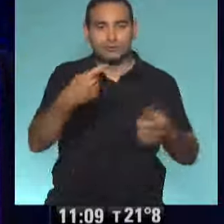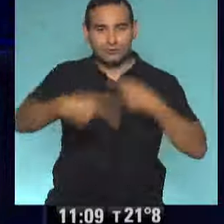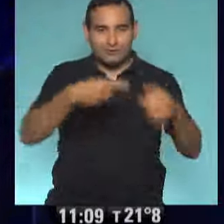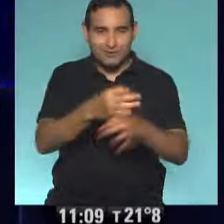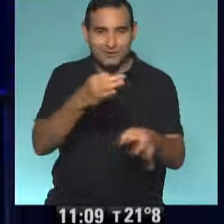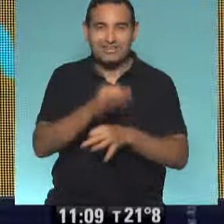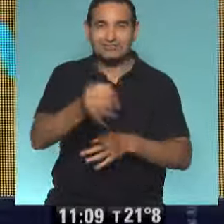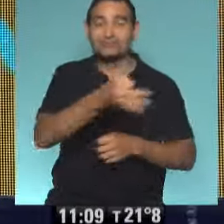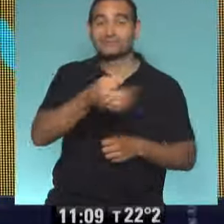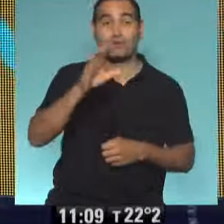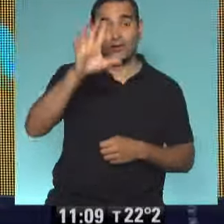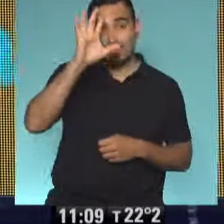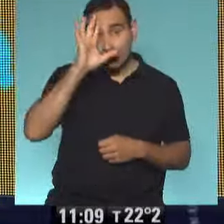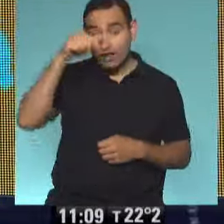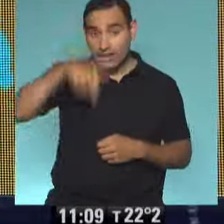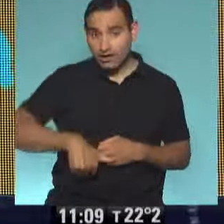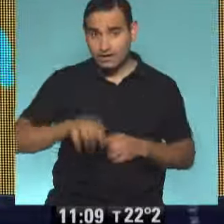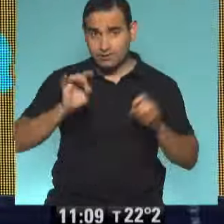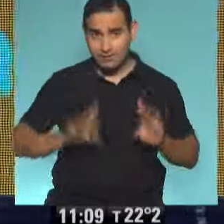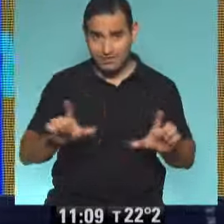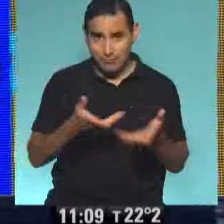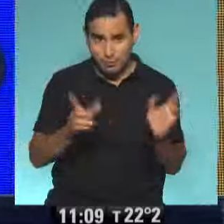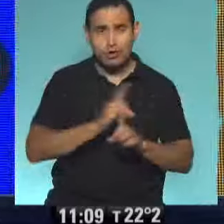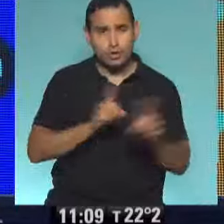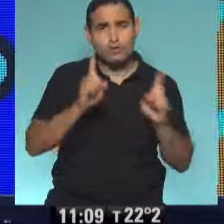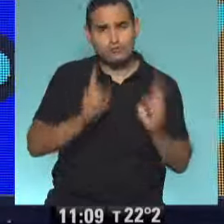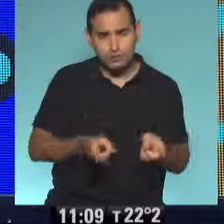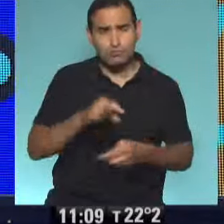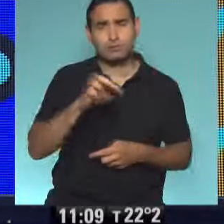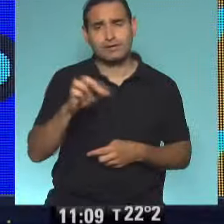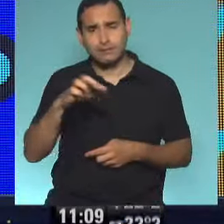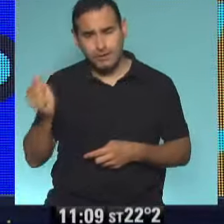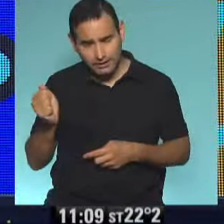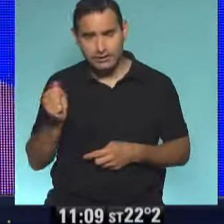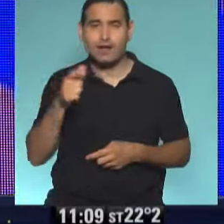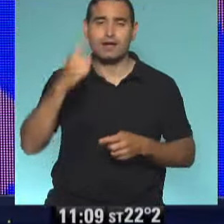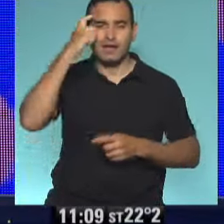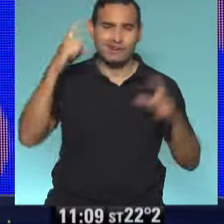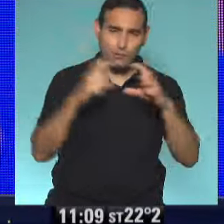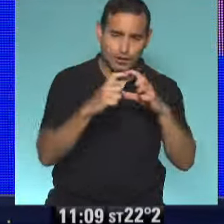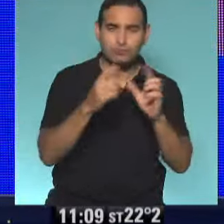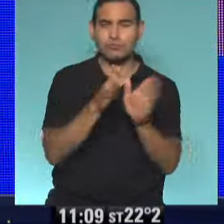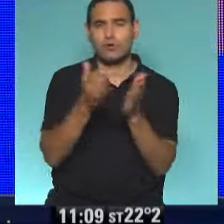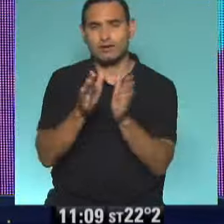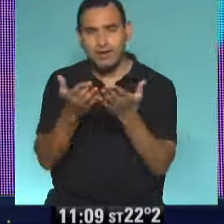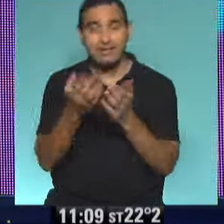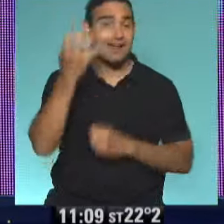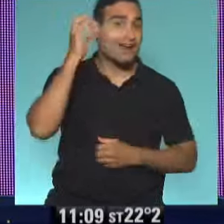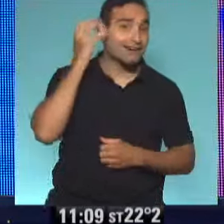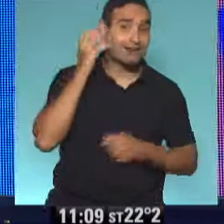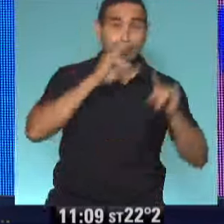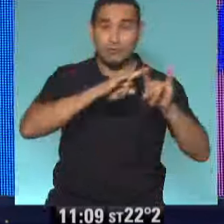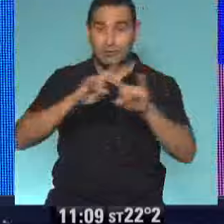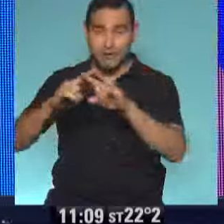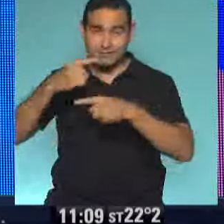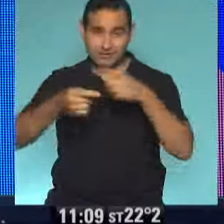educando. Exacto. Y recuerden que no es solo aquí en la TV pública, sino también estamos en Canal Pacapaca, en Canal Encuentro, en Los Cuadernillos, en la radio y en la web.